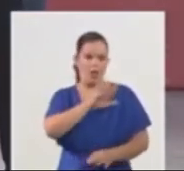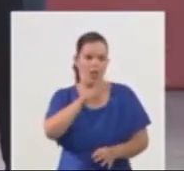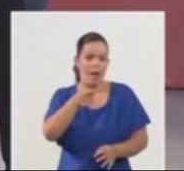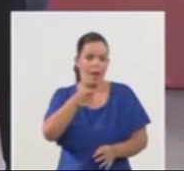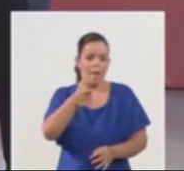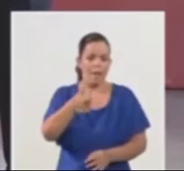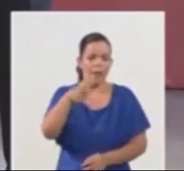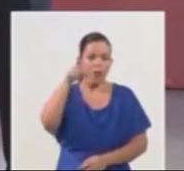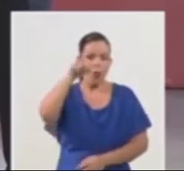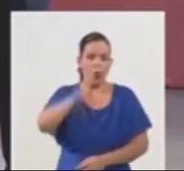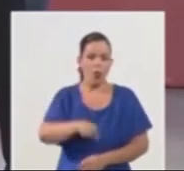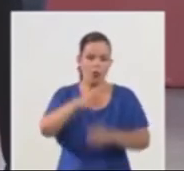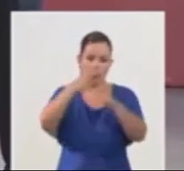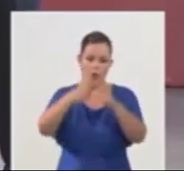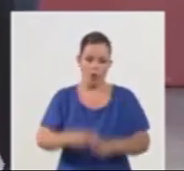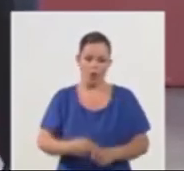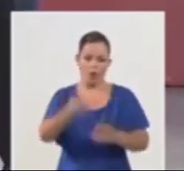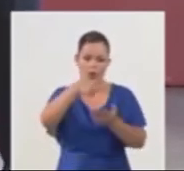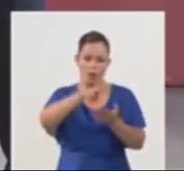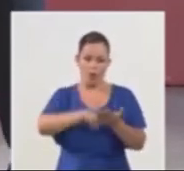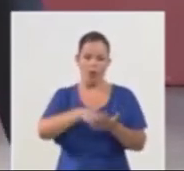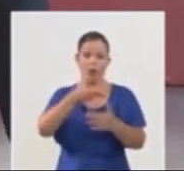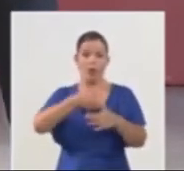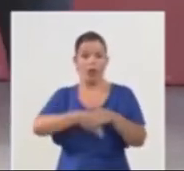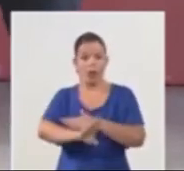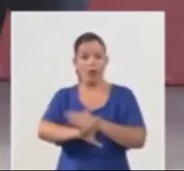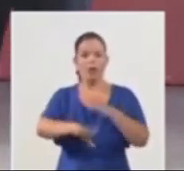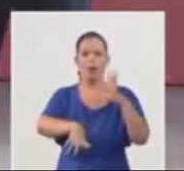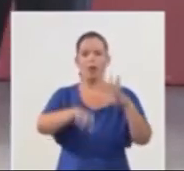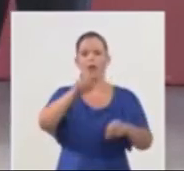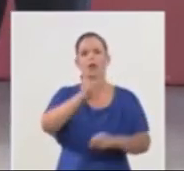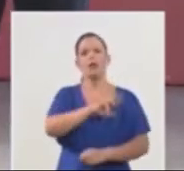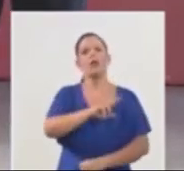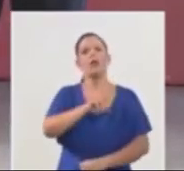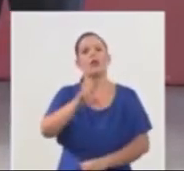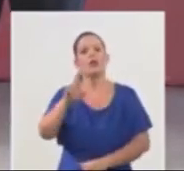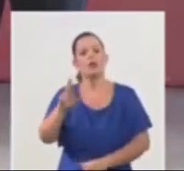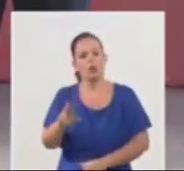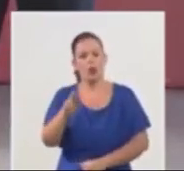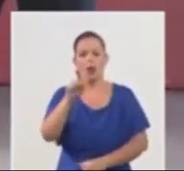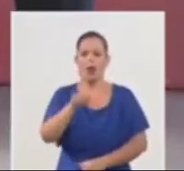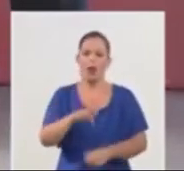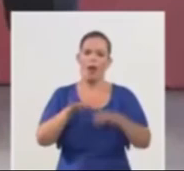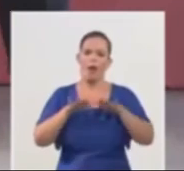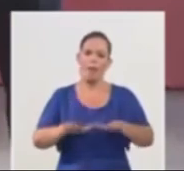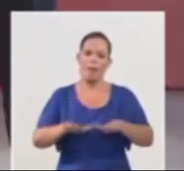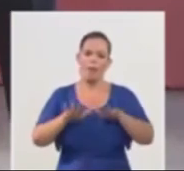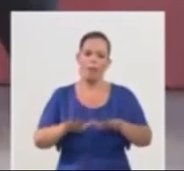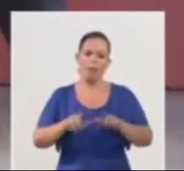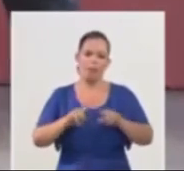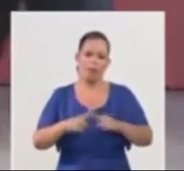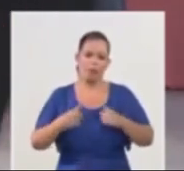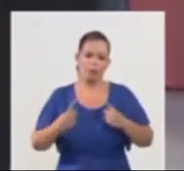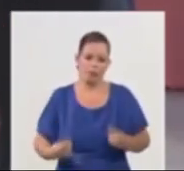a la fecha si Nicaragua, Cuba y Venezuela están invitados y por lo que Ortega manifestó no estar